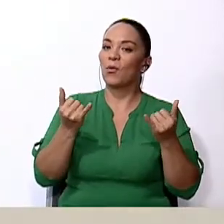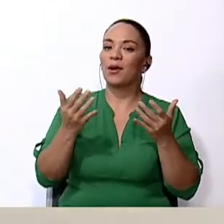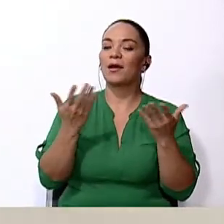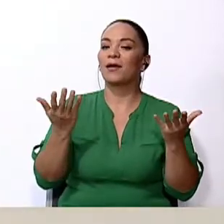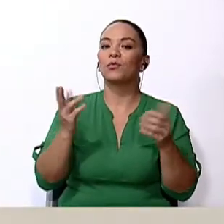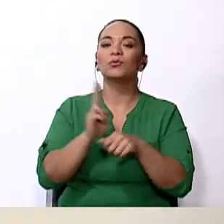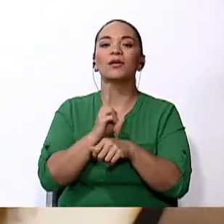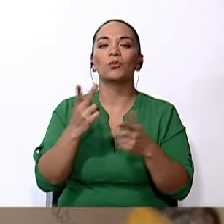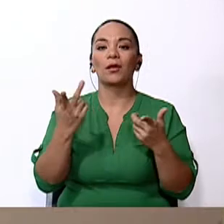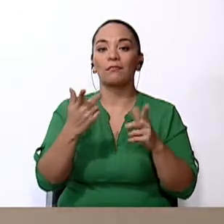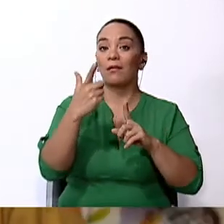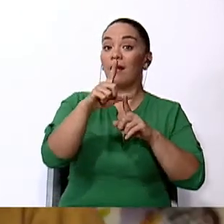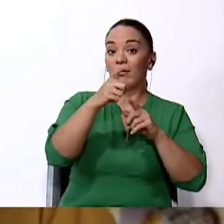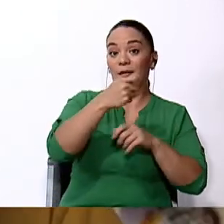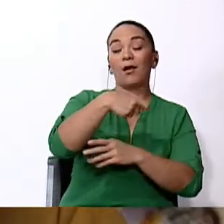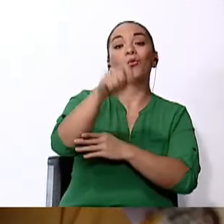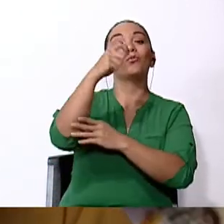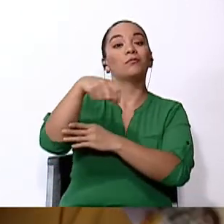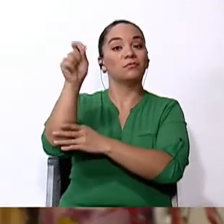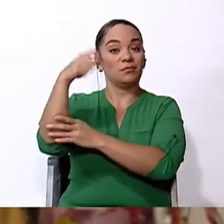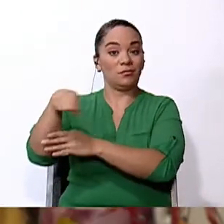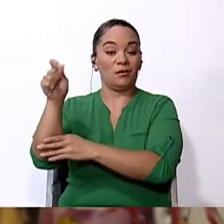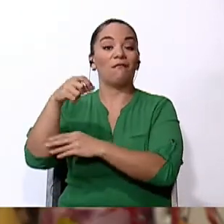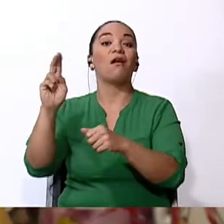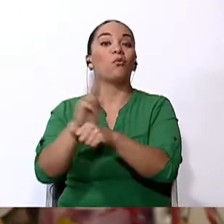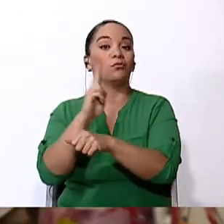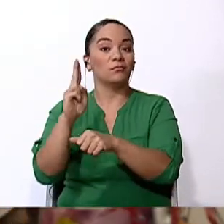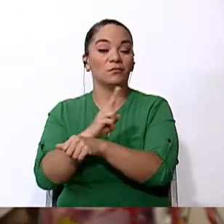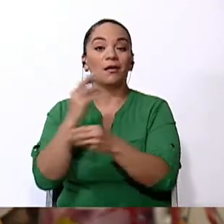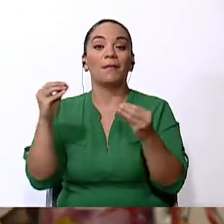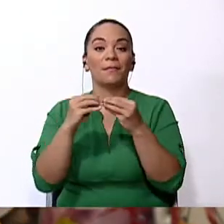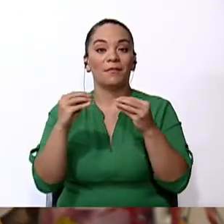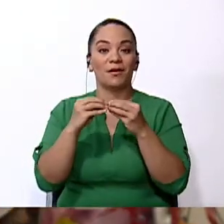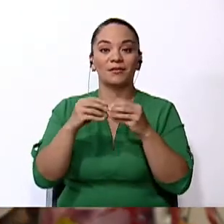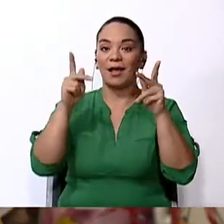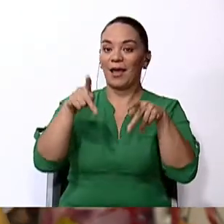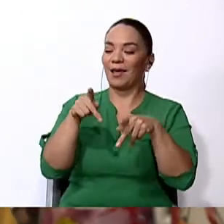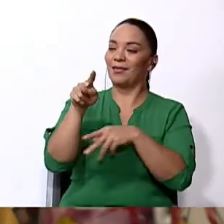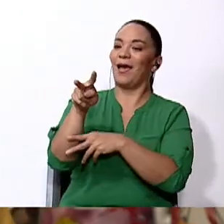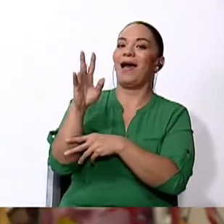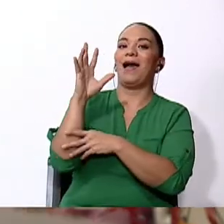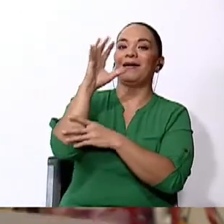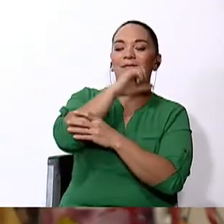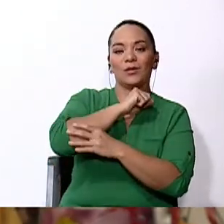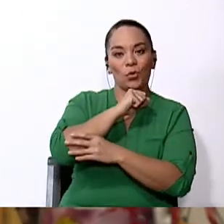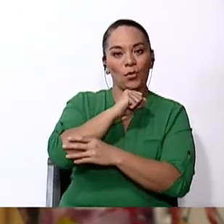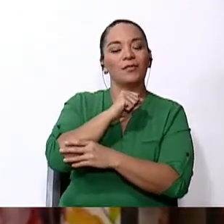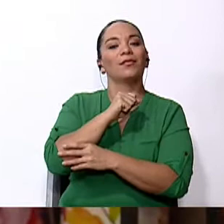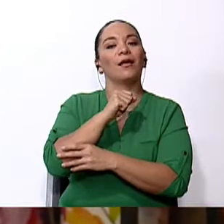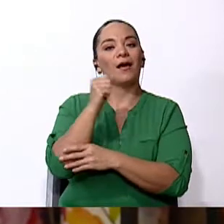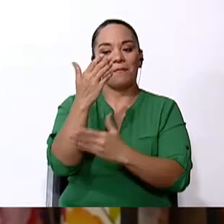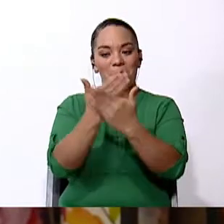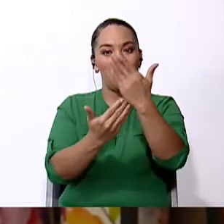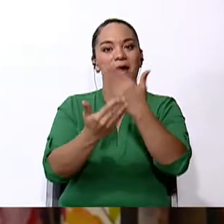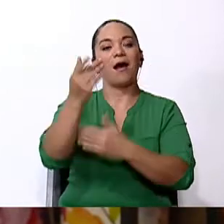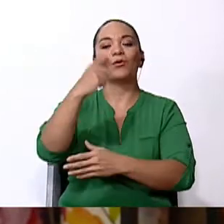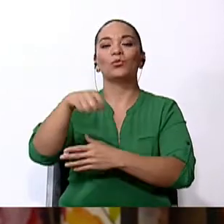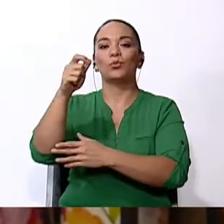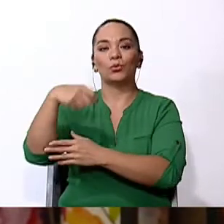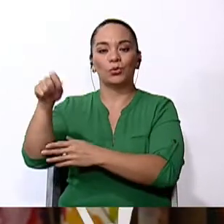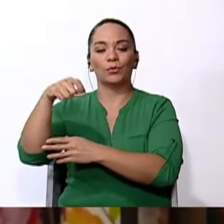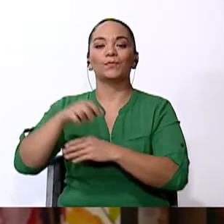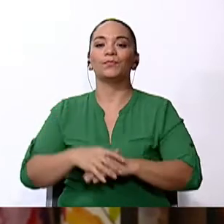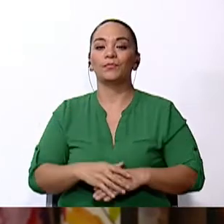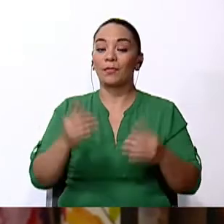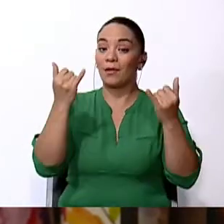es la letra cursiva. La gente lo nota, dice que se nota cuando está escrito a mano. Y cosas así. Es más, hasta ahora